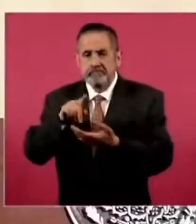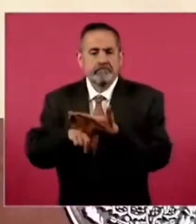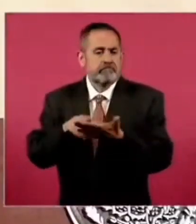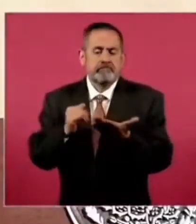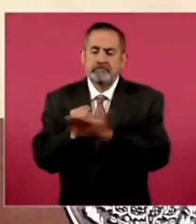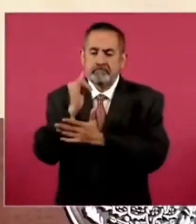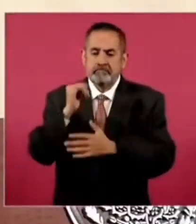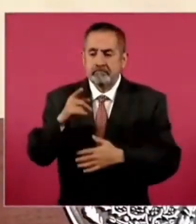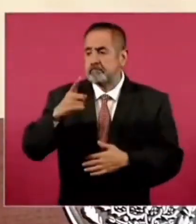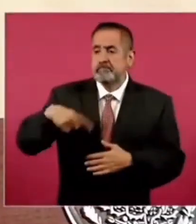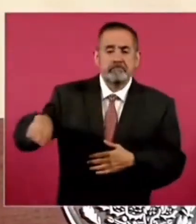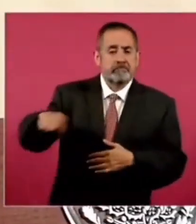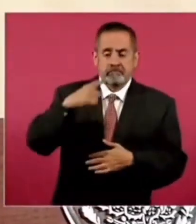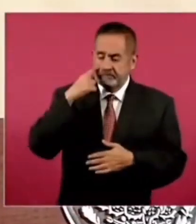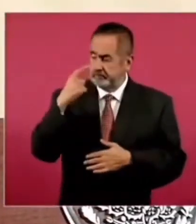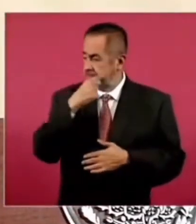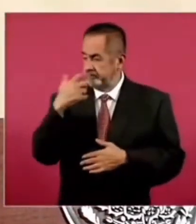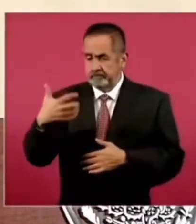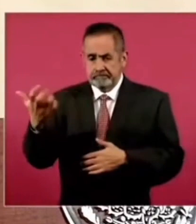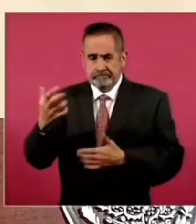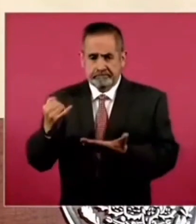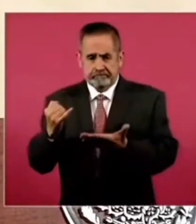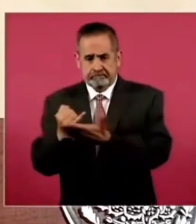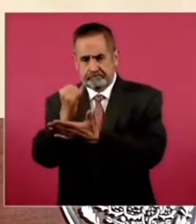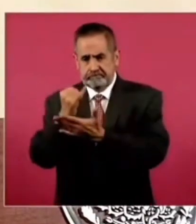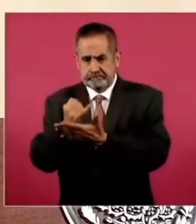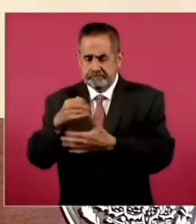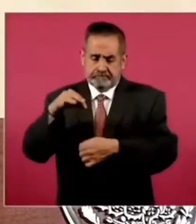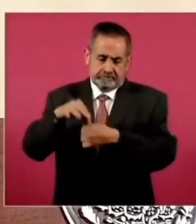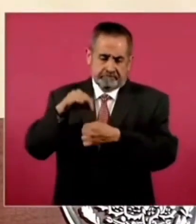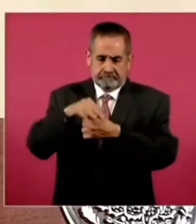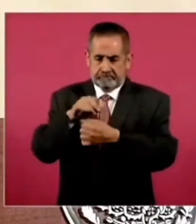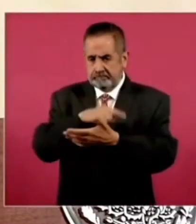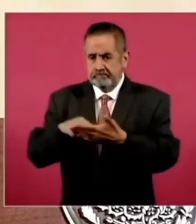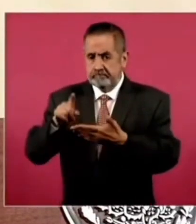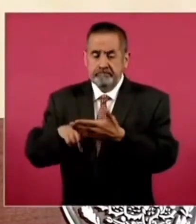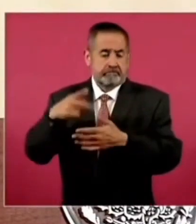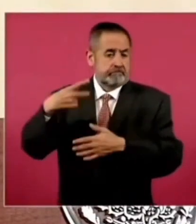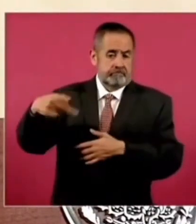que elegir a sus dirigentes,